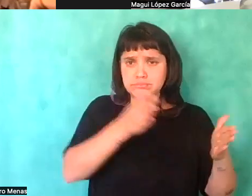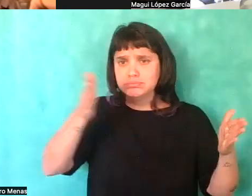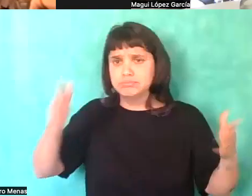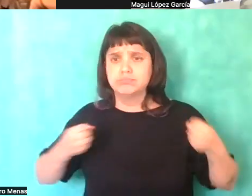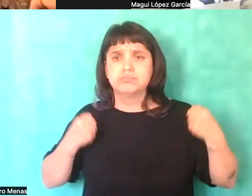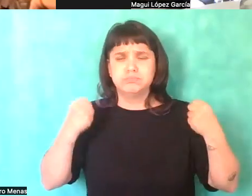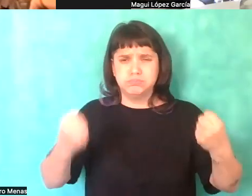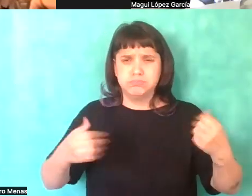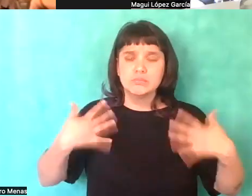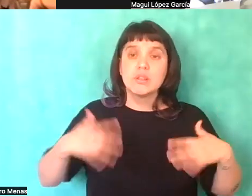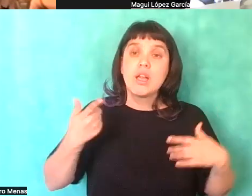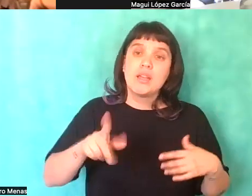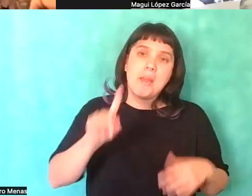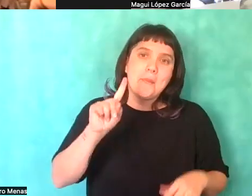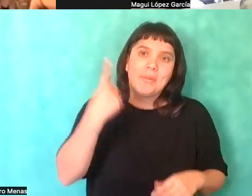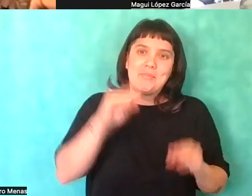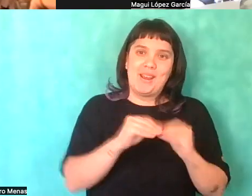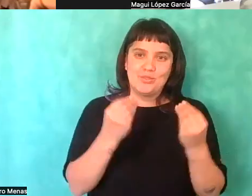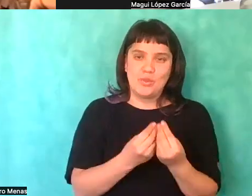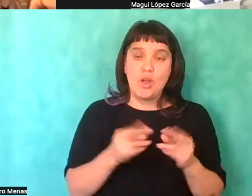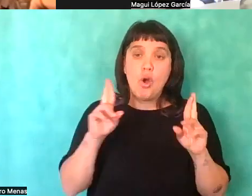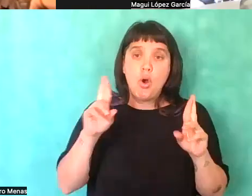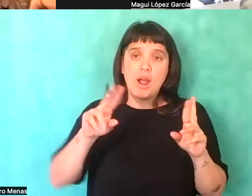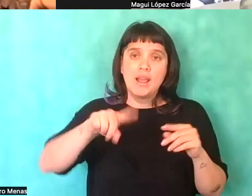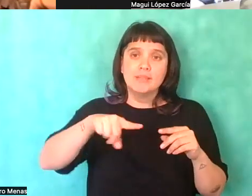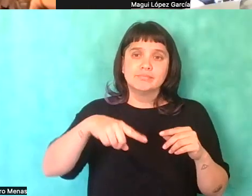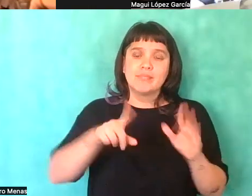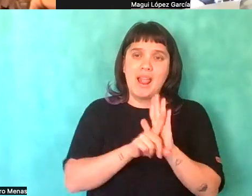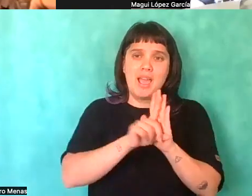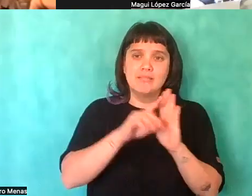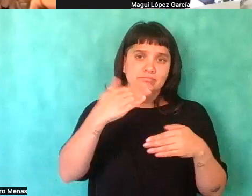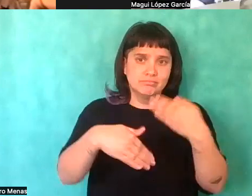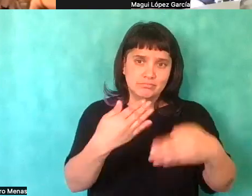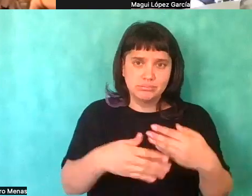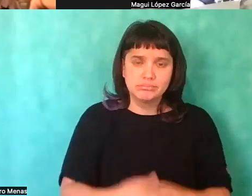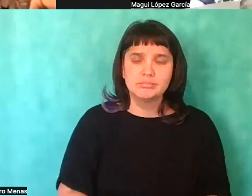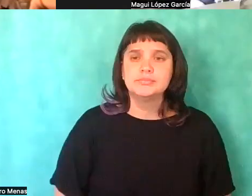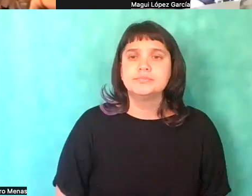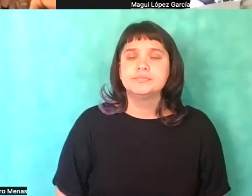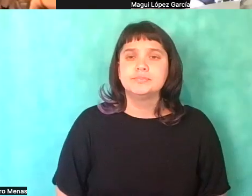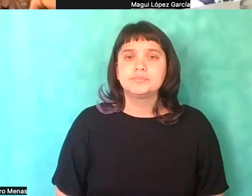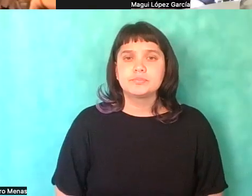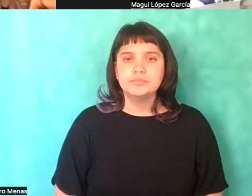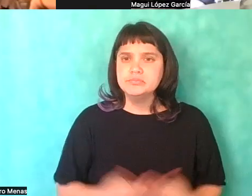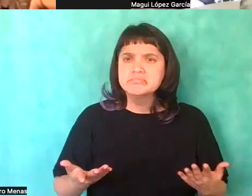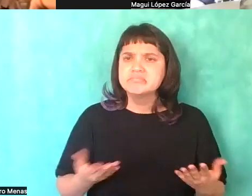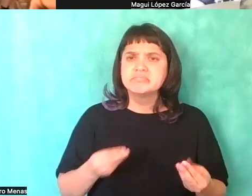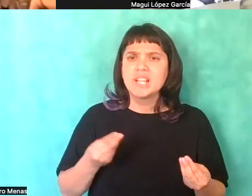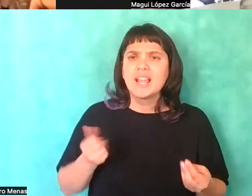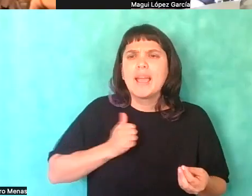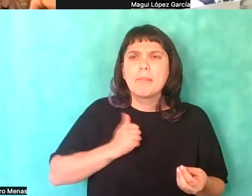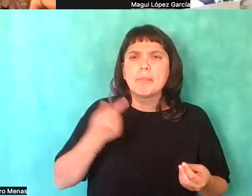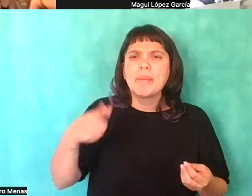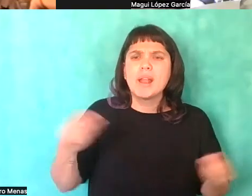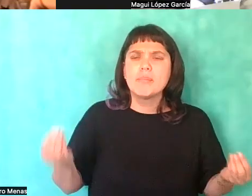resultado. Ahora esperemos, digamos, que haya una implementación. Esa pregunta, y antes de irnos cortita, Sí. ¿qué implementación se espera? ¿Qué podemos